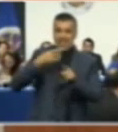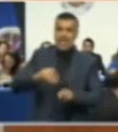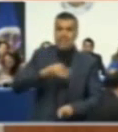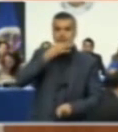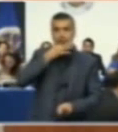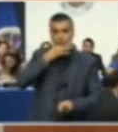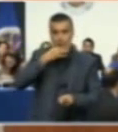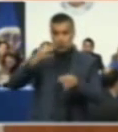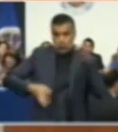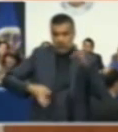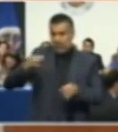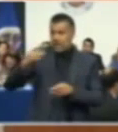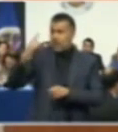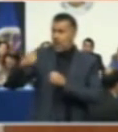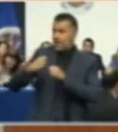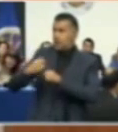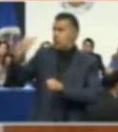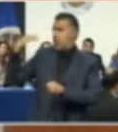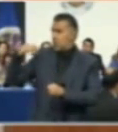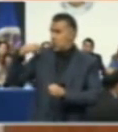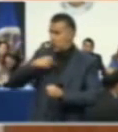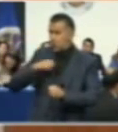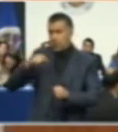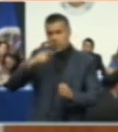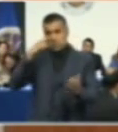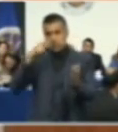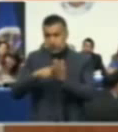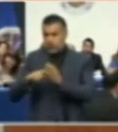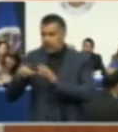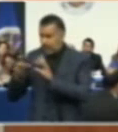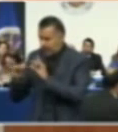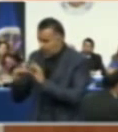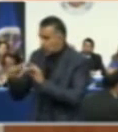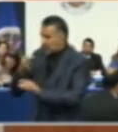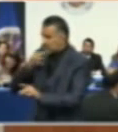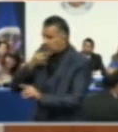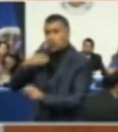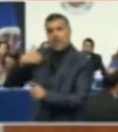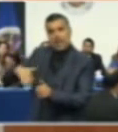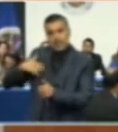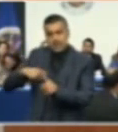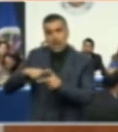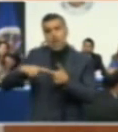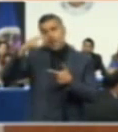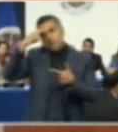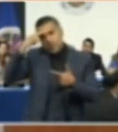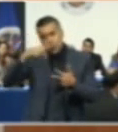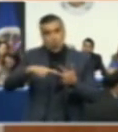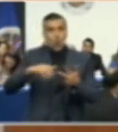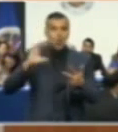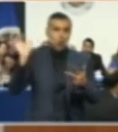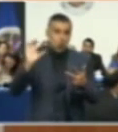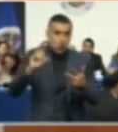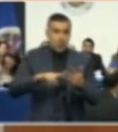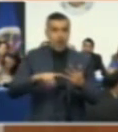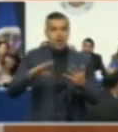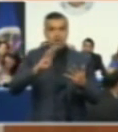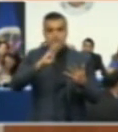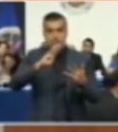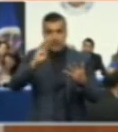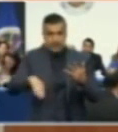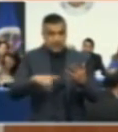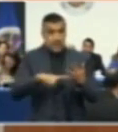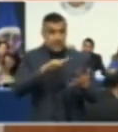jurídica hace un año, pudimos constatar con expertos de Argentina, México, Colombia, Brasil,